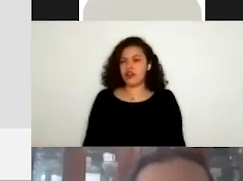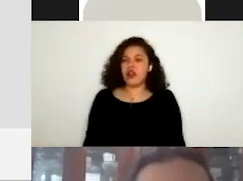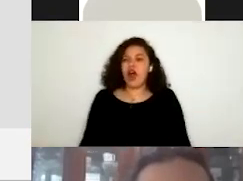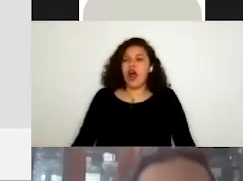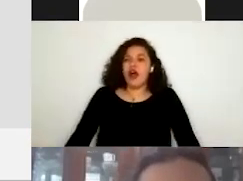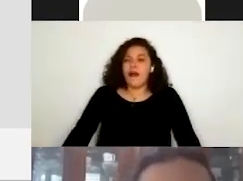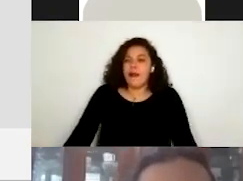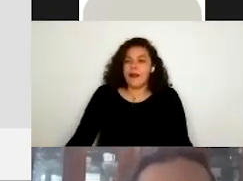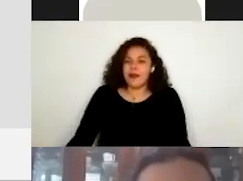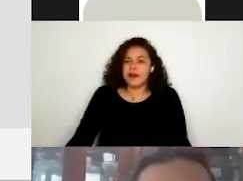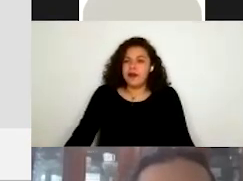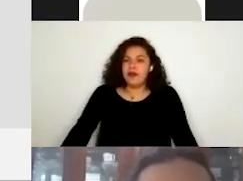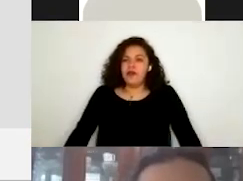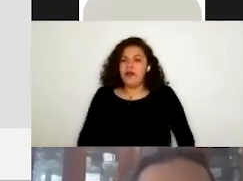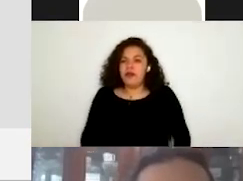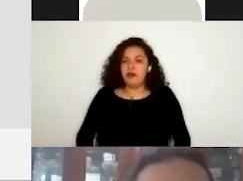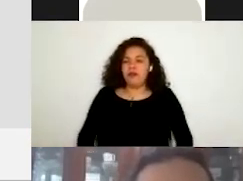definiciones para que no se haga tan tedioso.